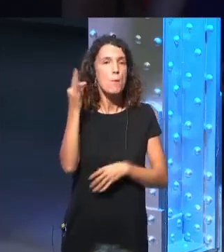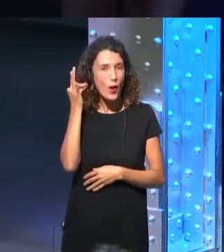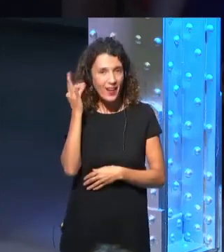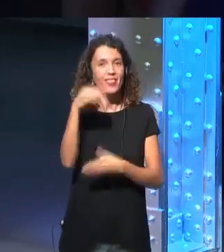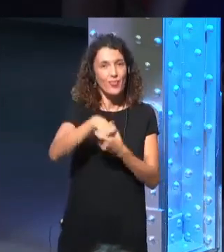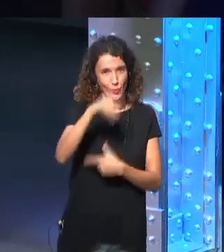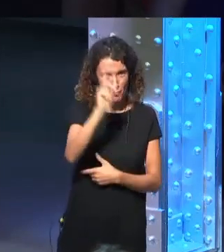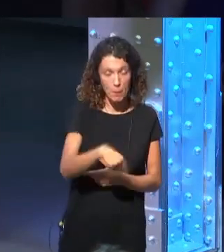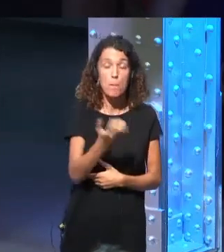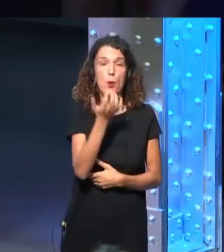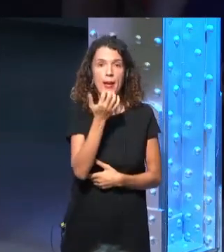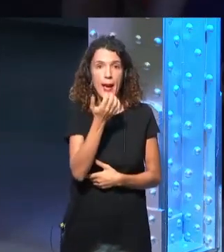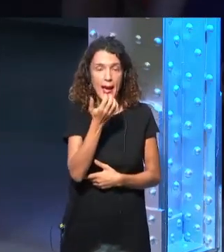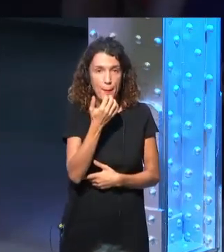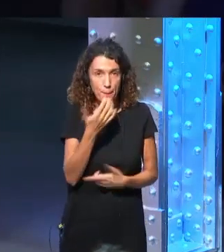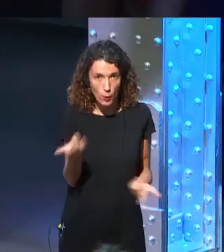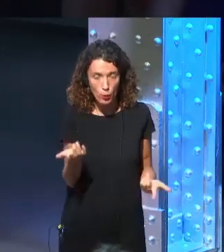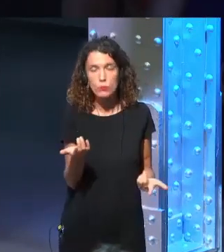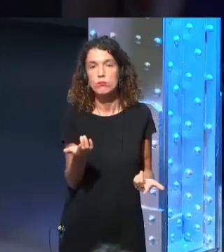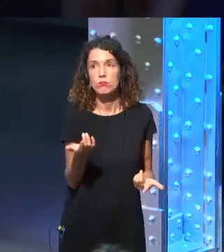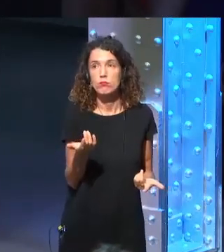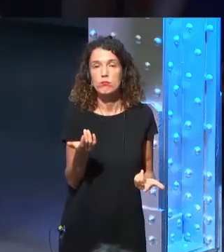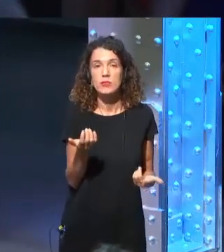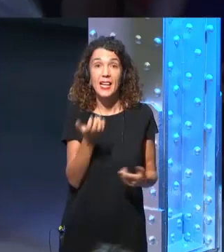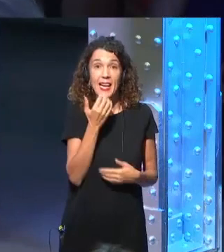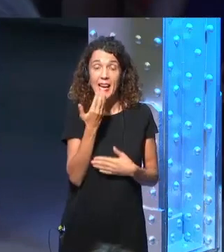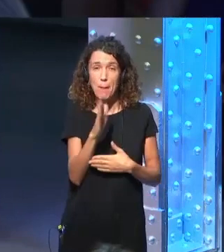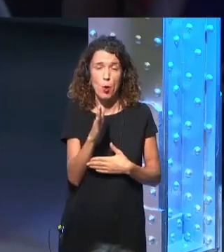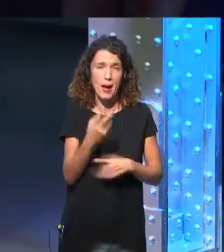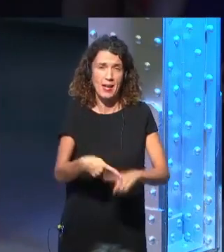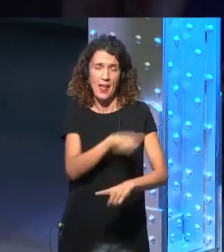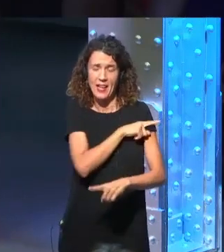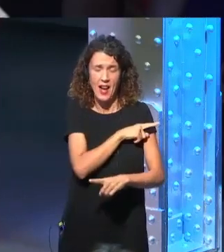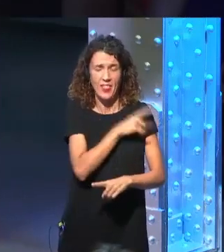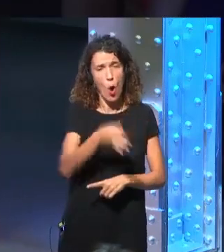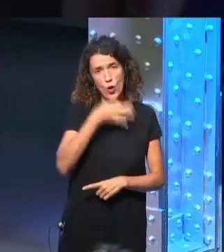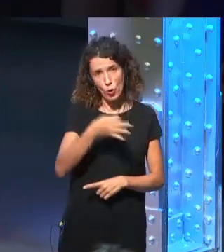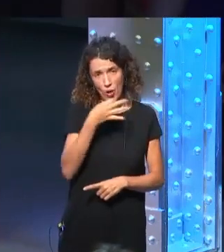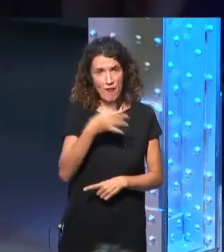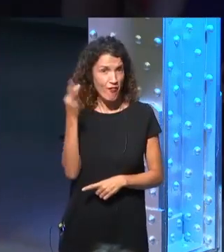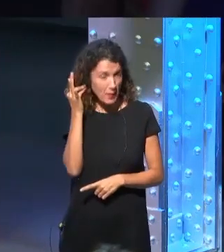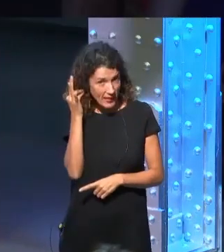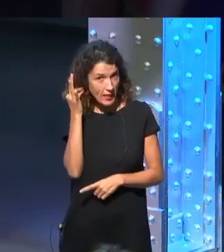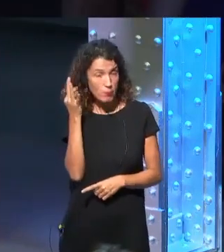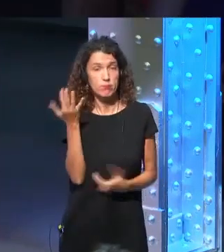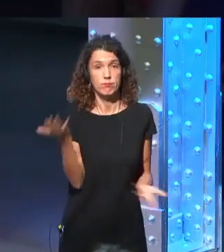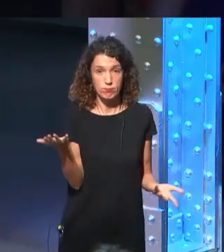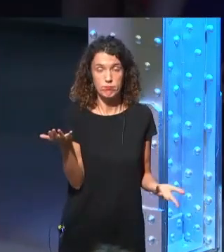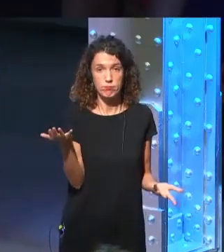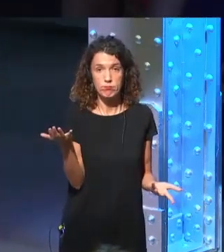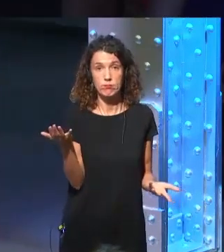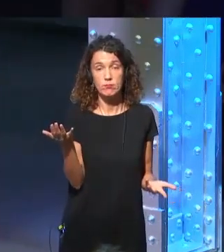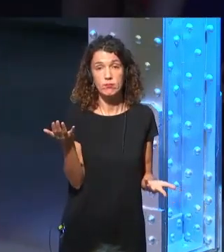el caso, por ejemplo, creo que es el ejemplo más radical de la oratoria femenina de